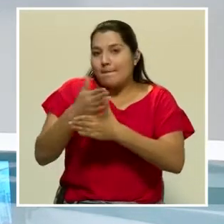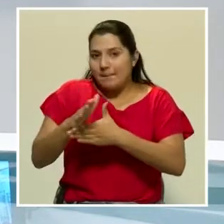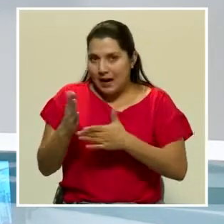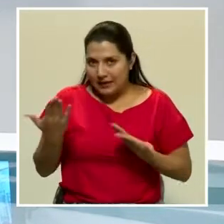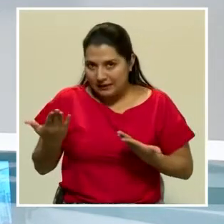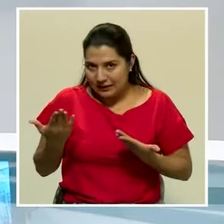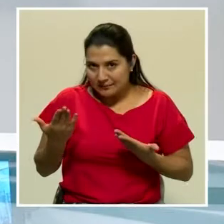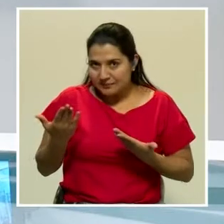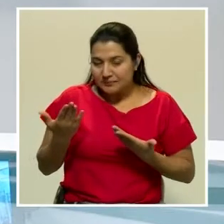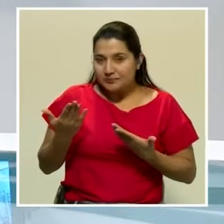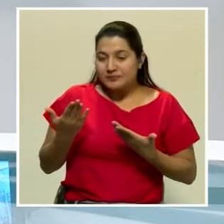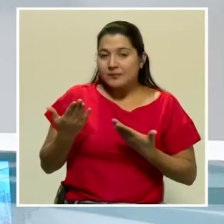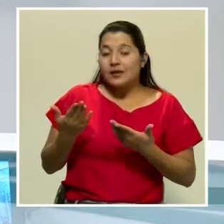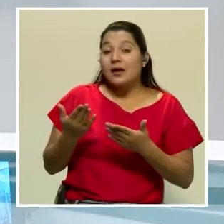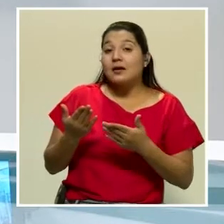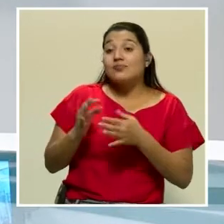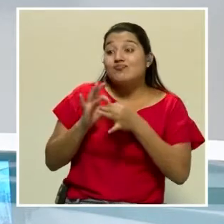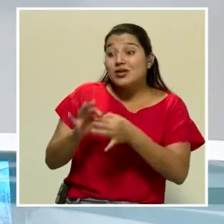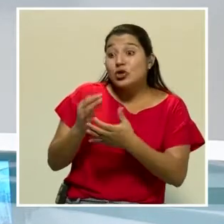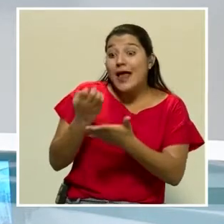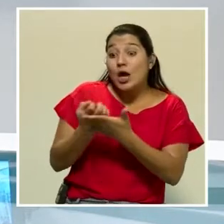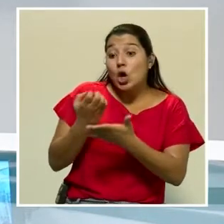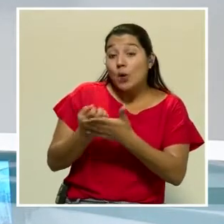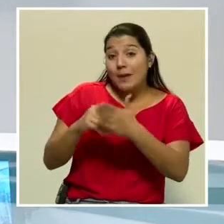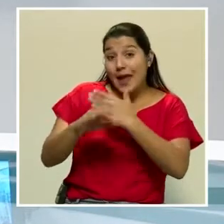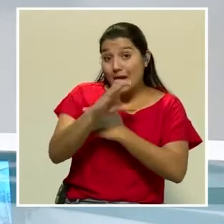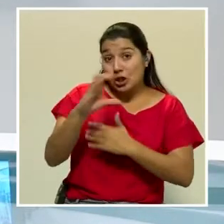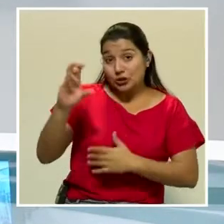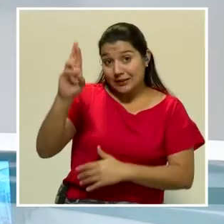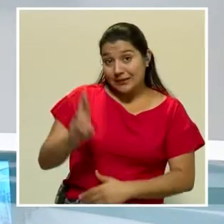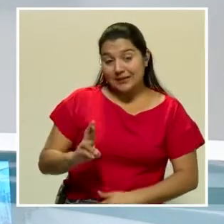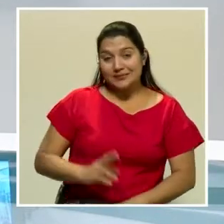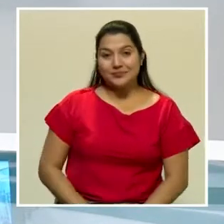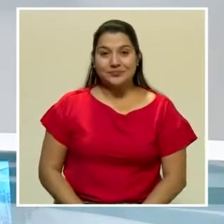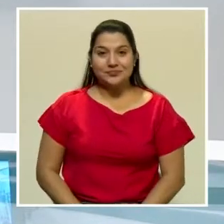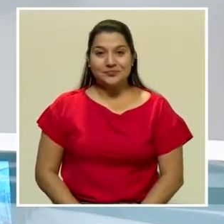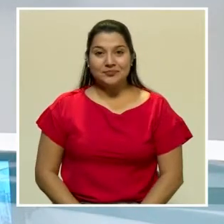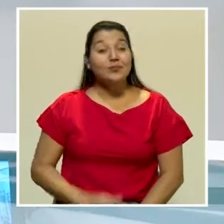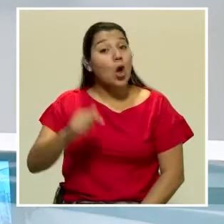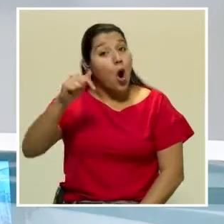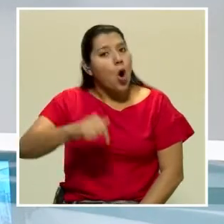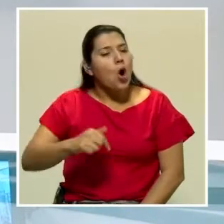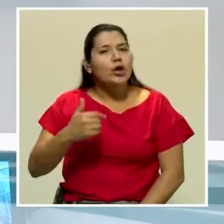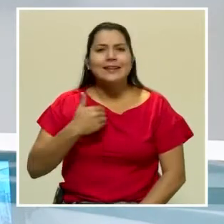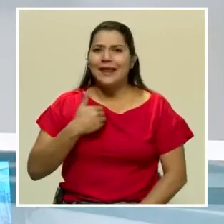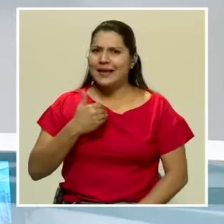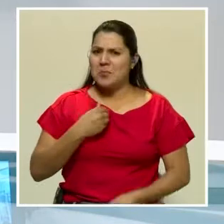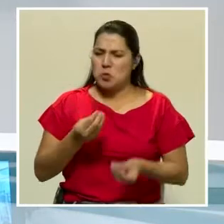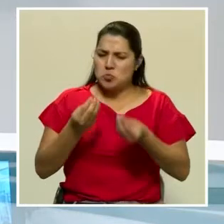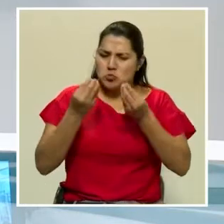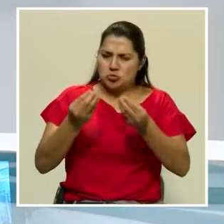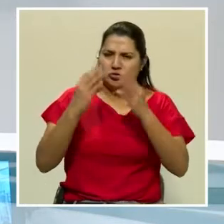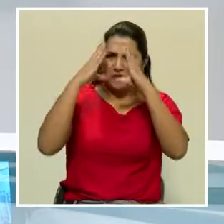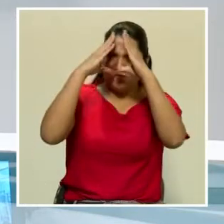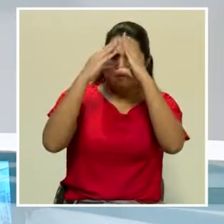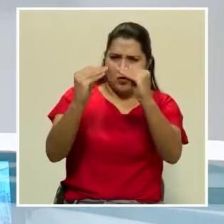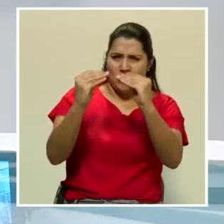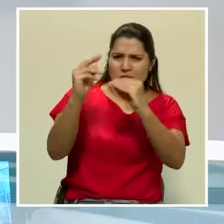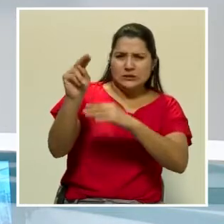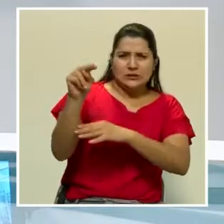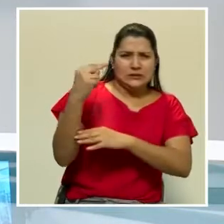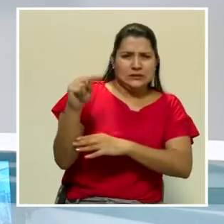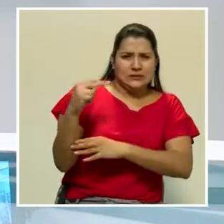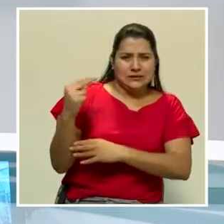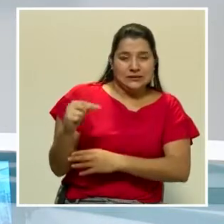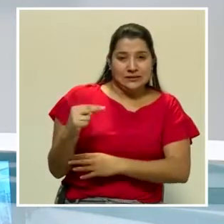avanzar en una nueva fase de la economía nacional. Hoy tenemos una agenda noticiosa intensa, como está